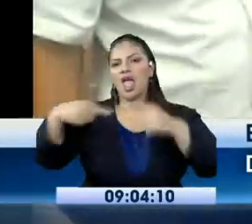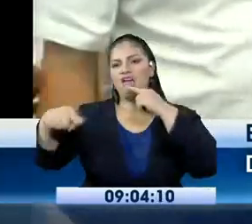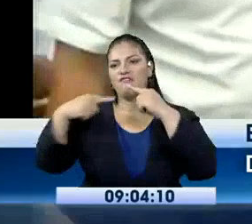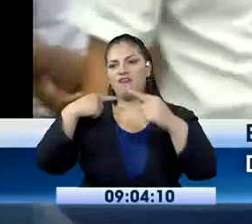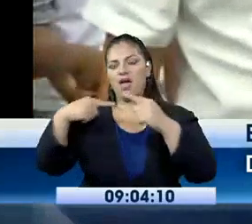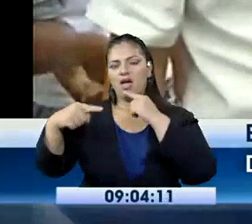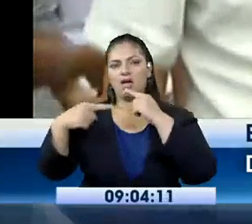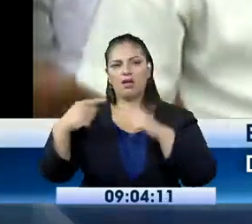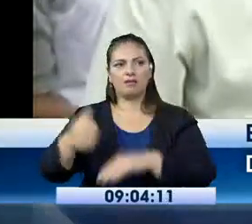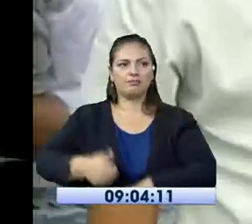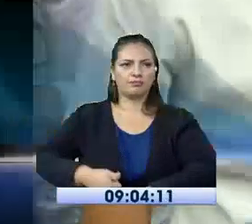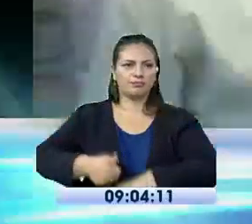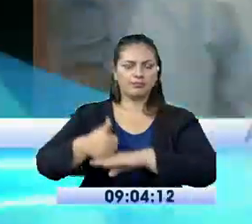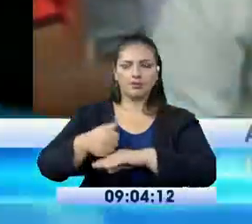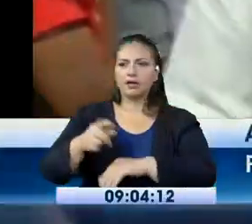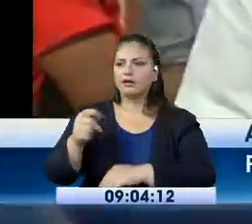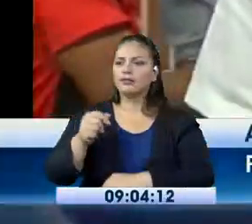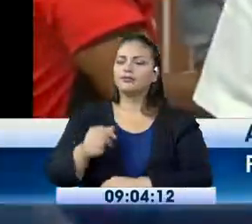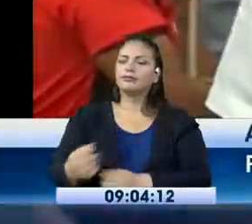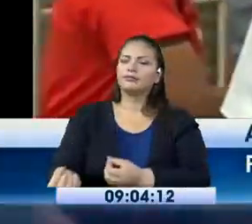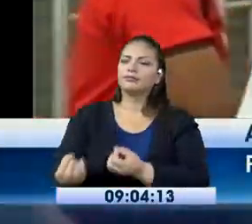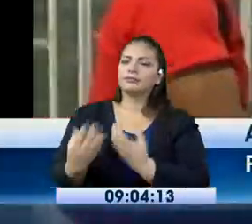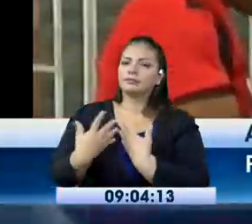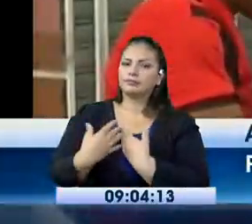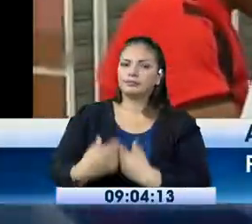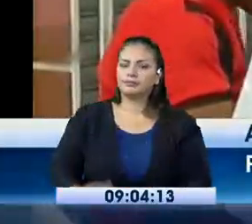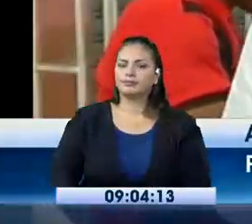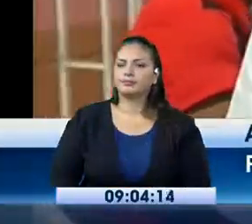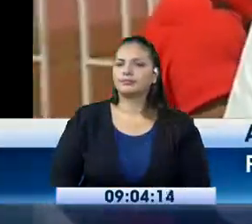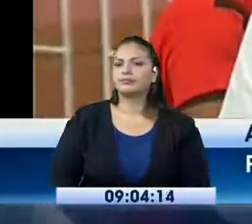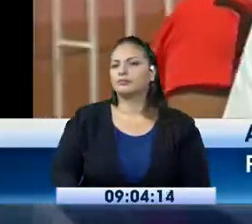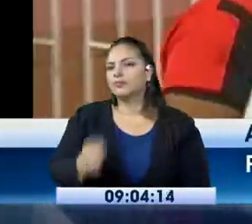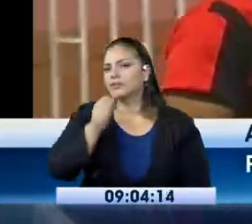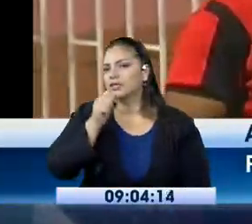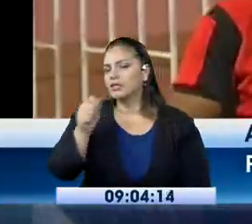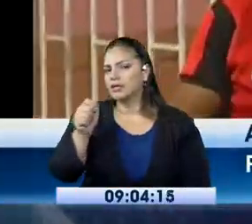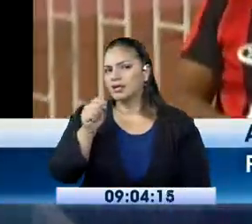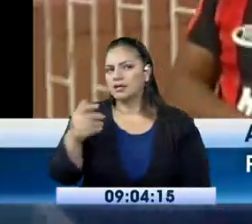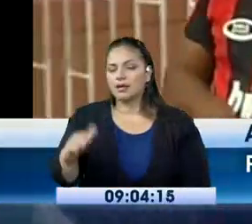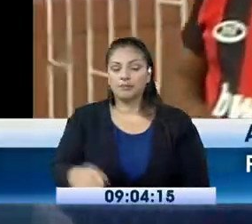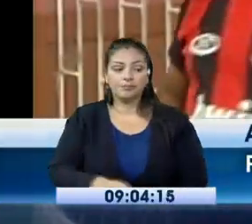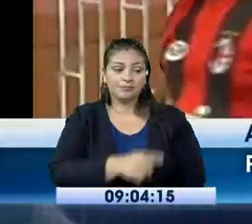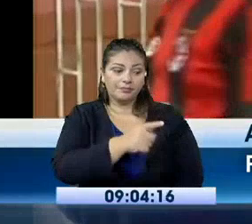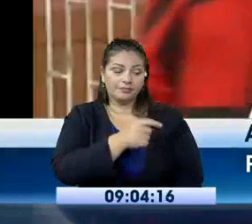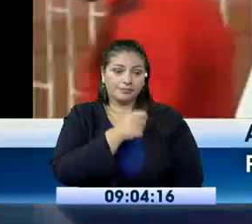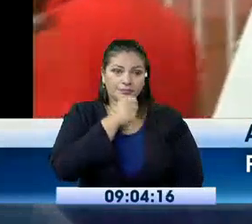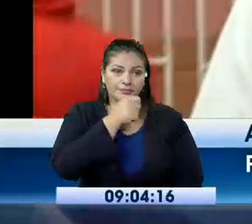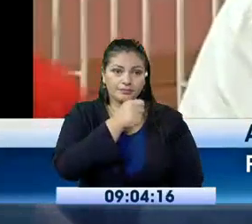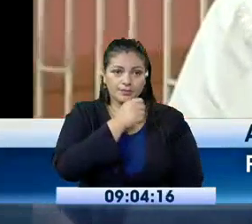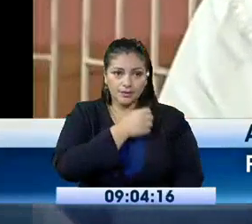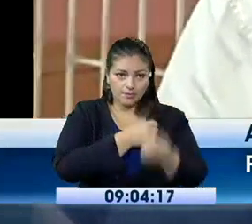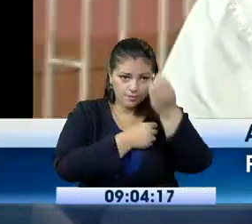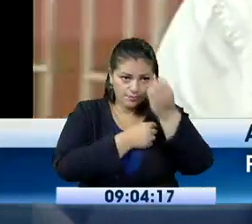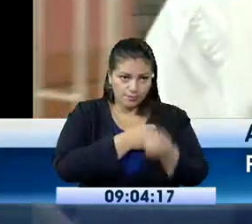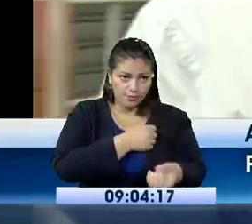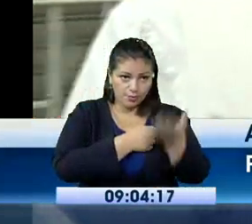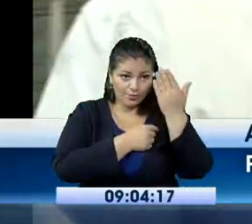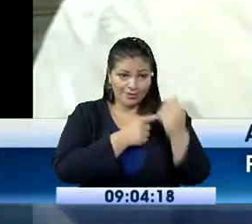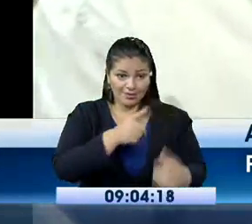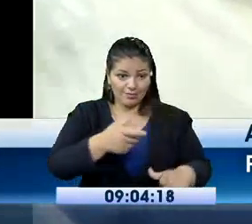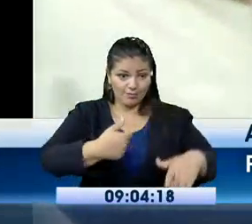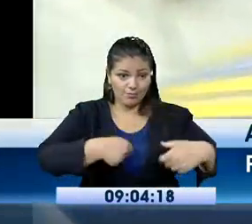días. Me comentaba usted la dificultad que está teniendo para poder reemplazar los vehículos artesanales, podemos decirlo así, por las